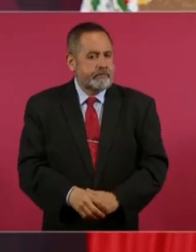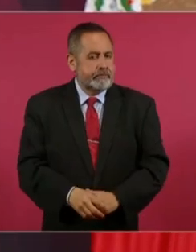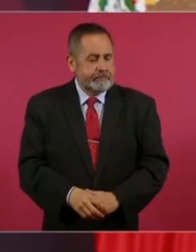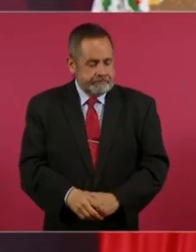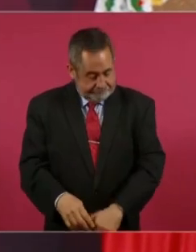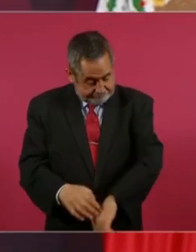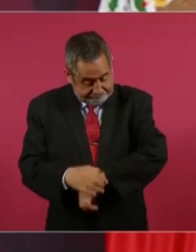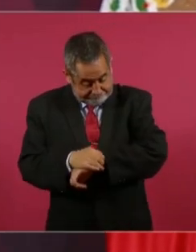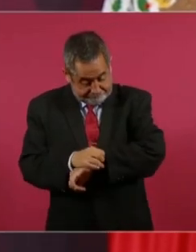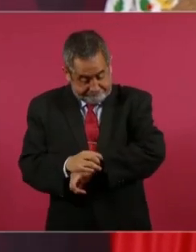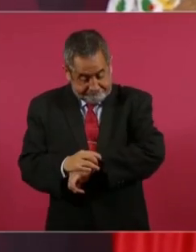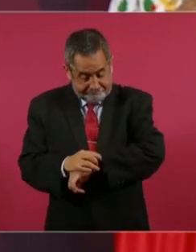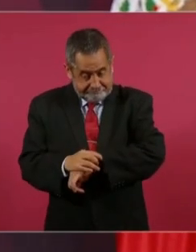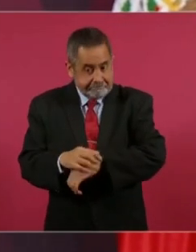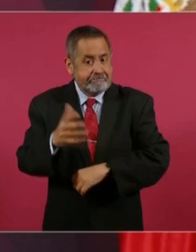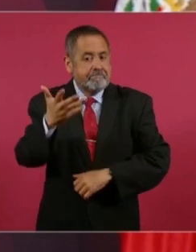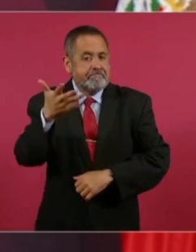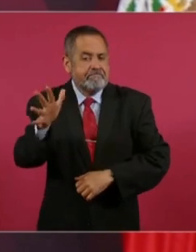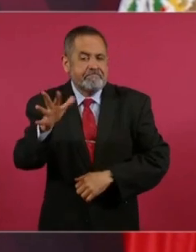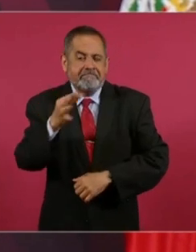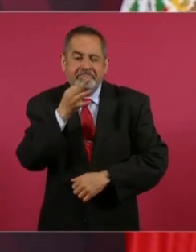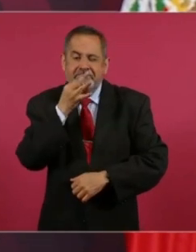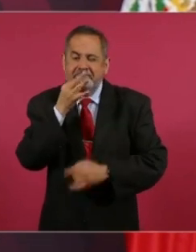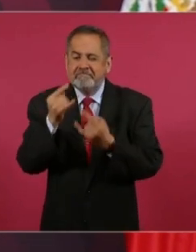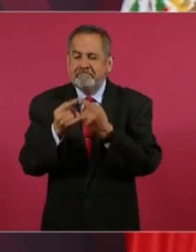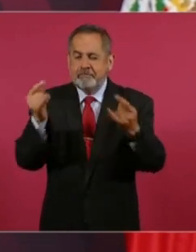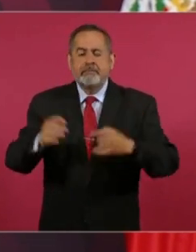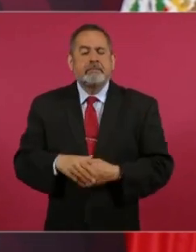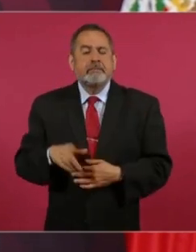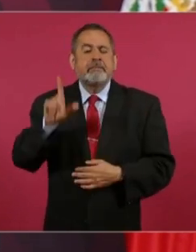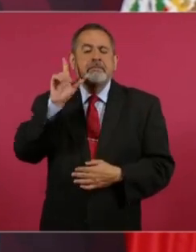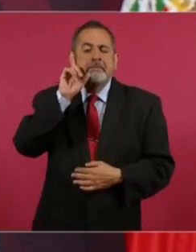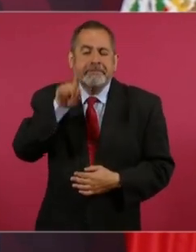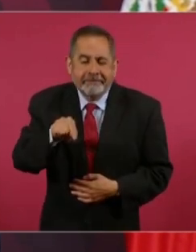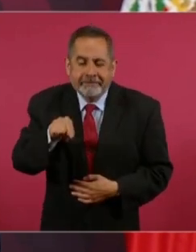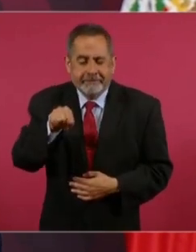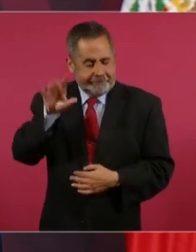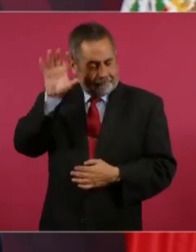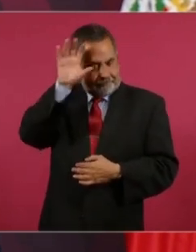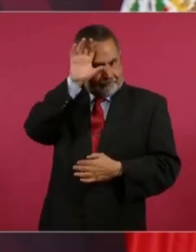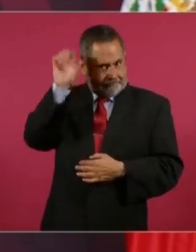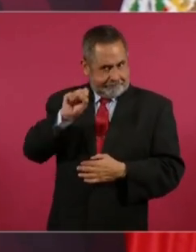Nos llevó 10 minutos. Mañana